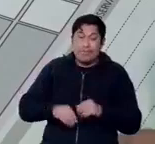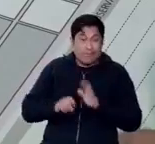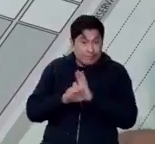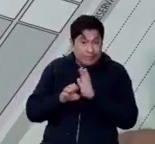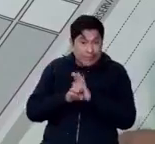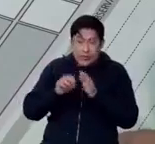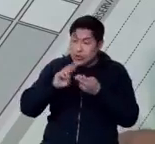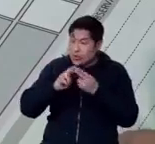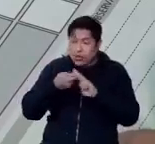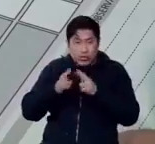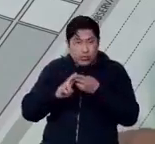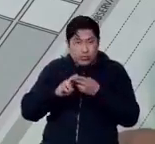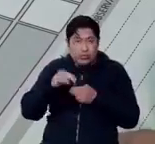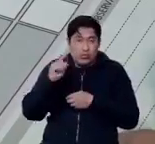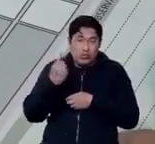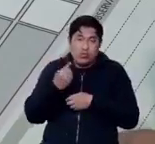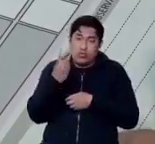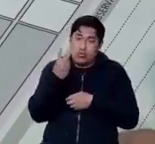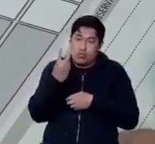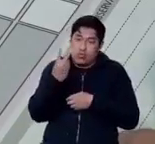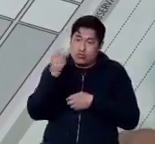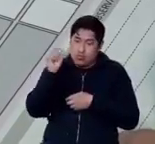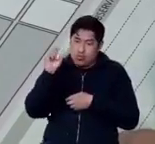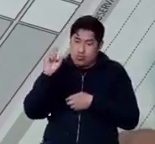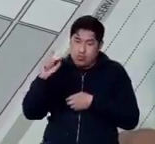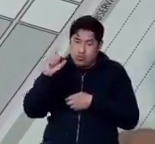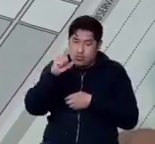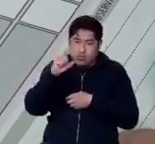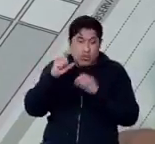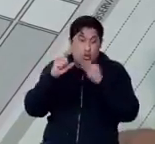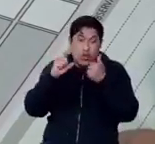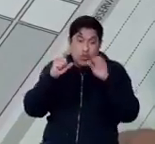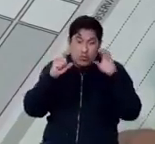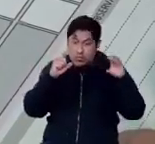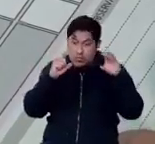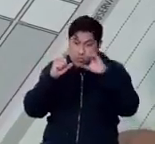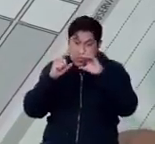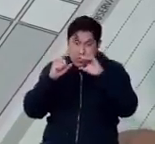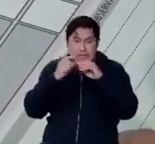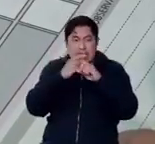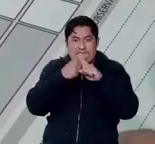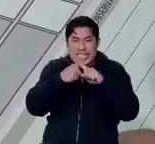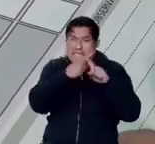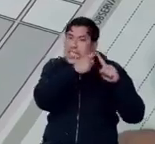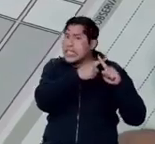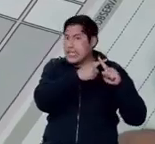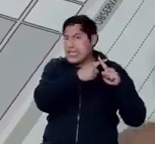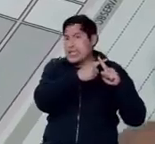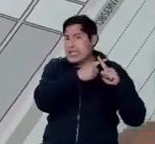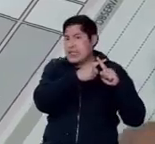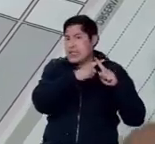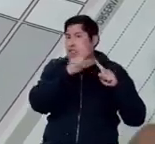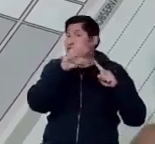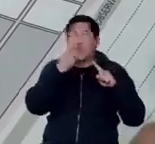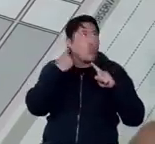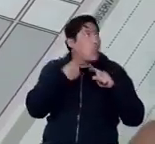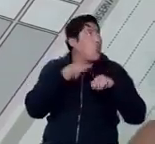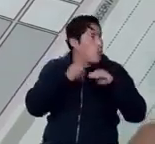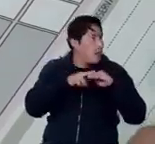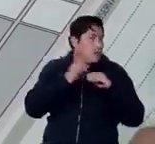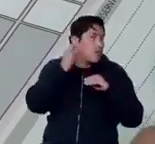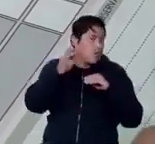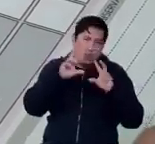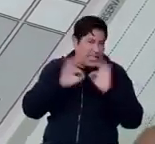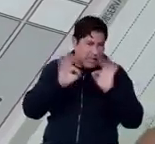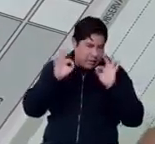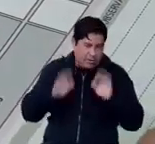En caso de que el número que se deba registrar solo sea de 2 dígitos, en las casillas restantes se debe colocar una X para que no quede ninguna